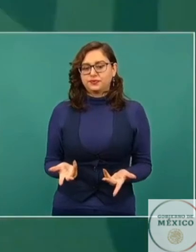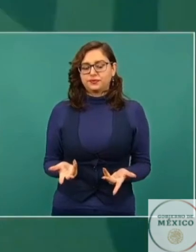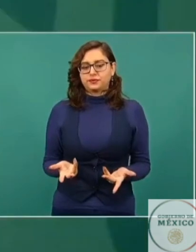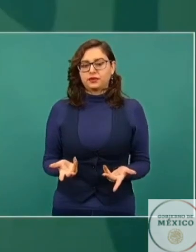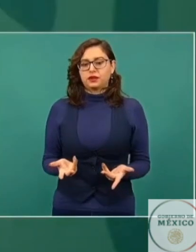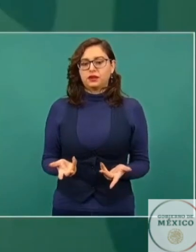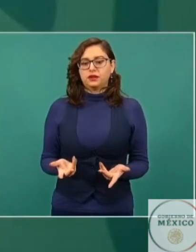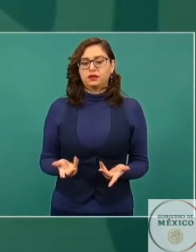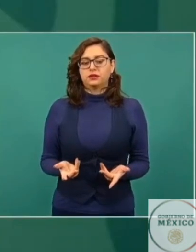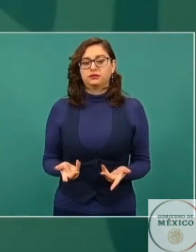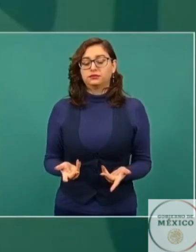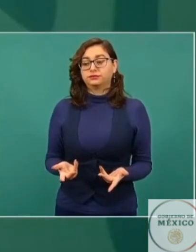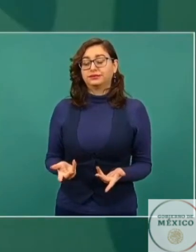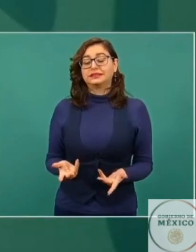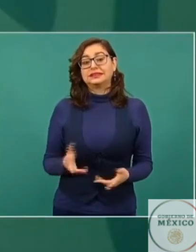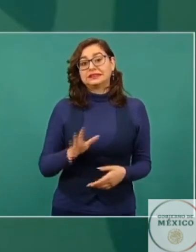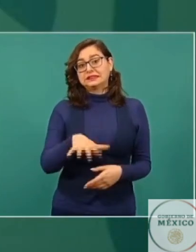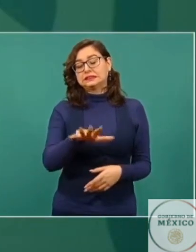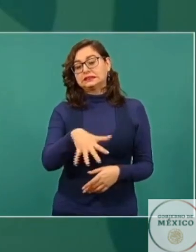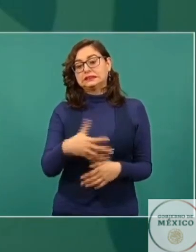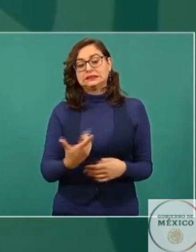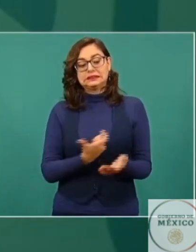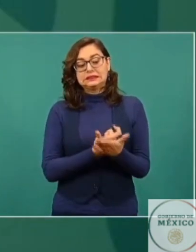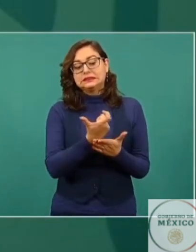de excusa para no aumentar el salario mínimo.